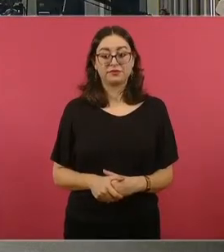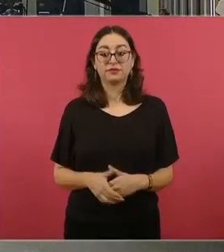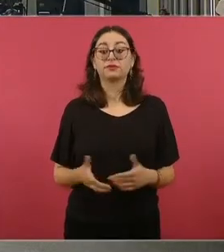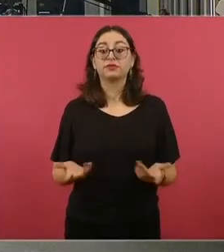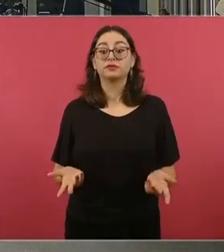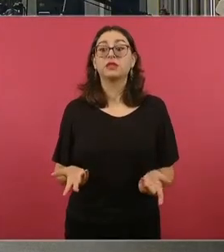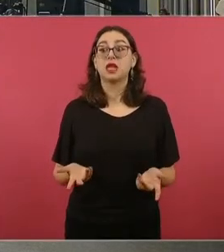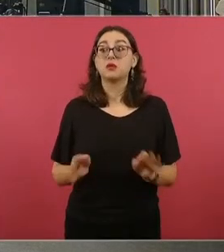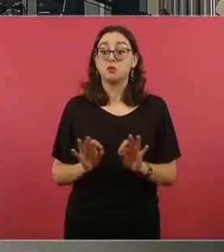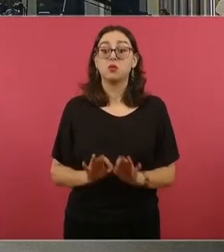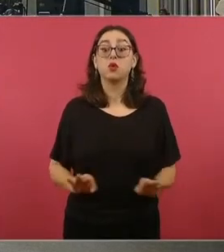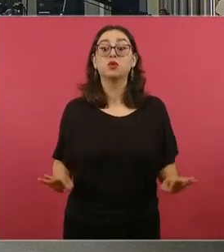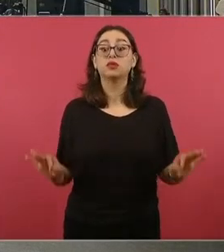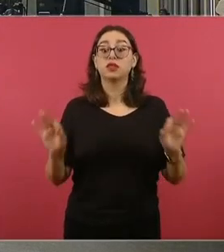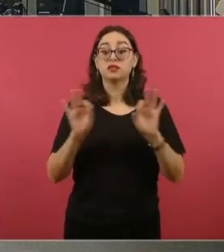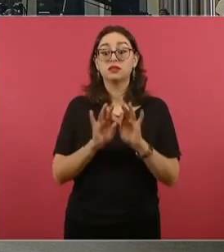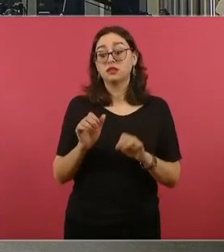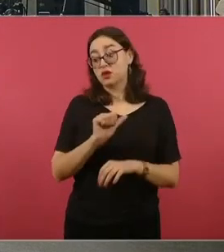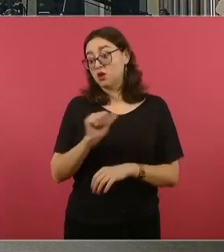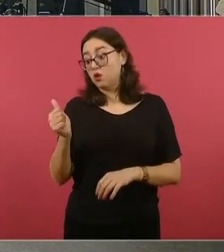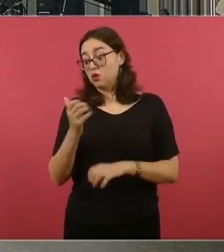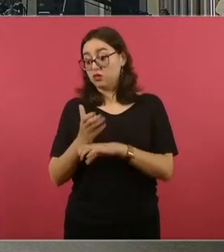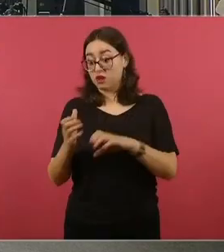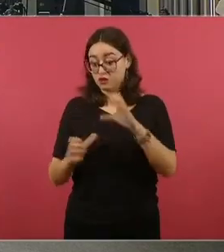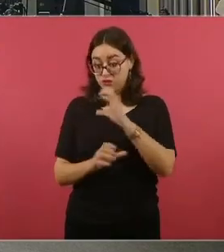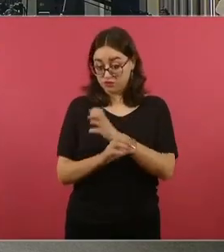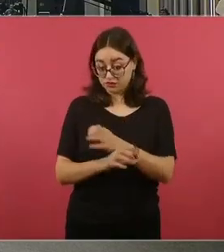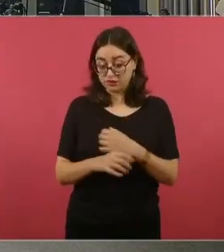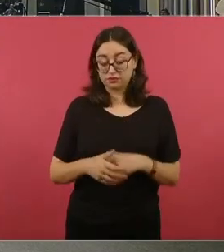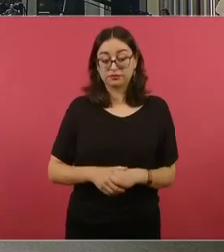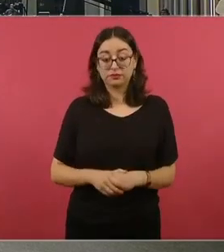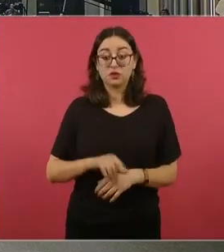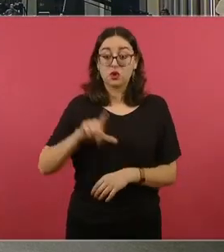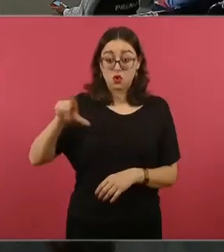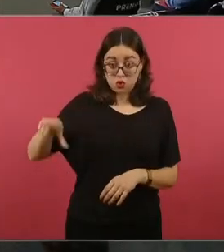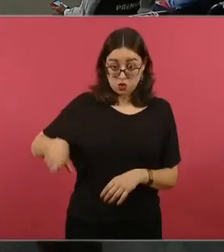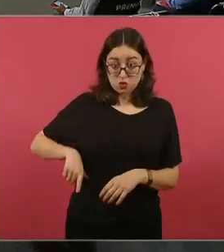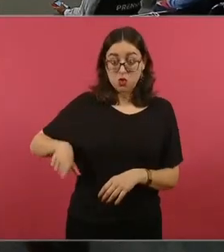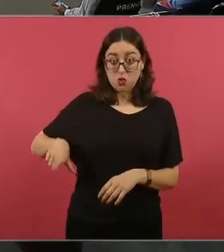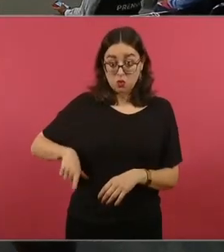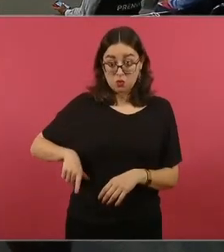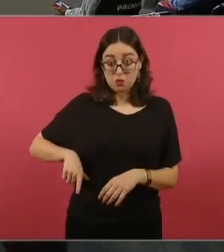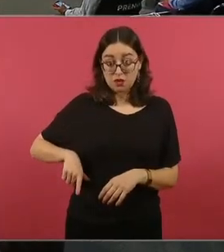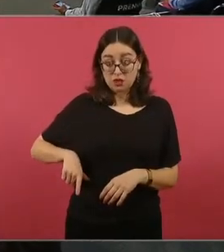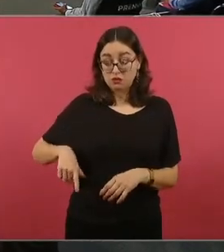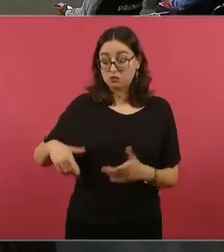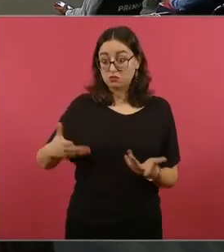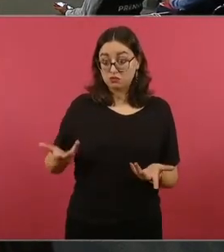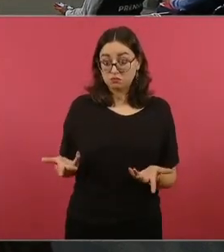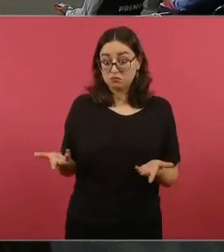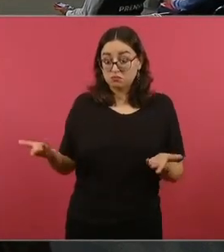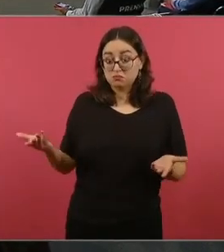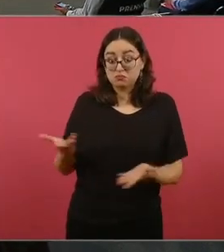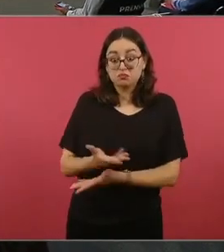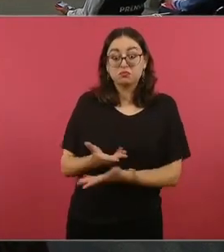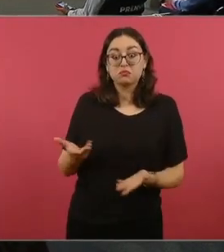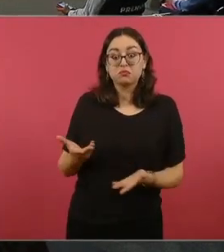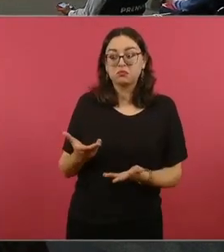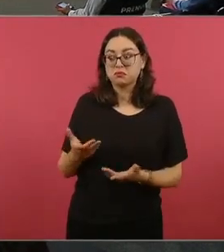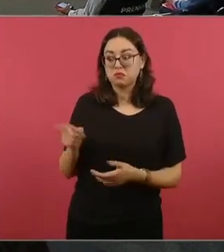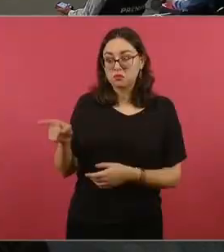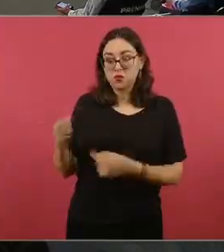a destacar, entre gobiernos que tenemos orígenes